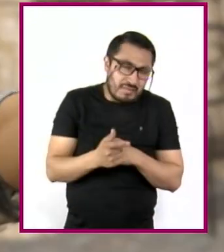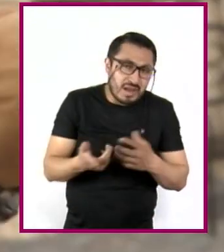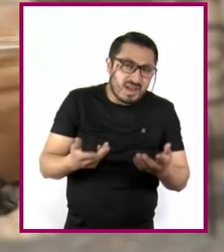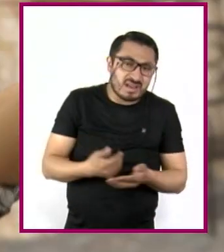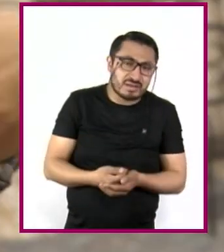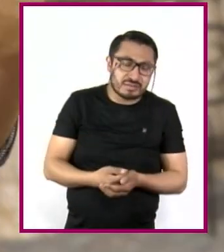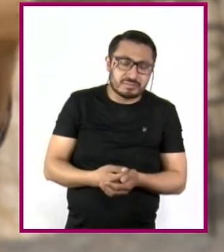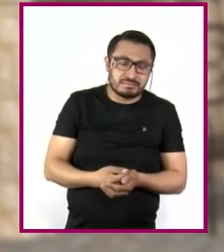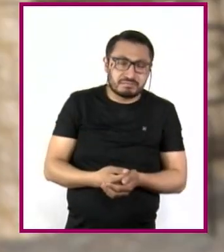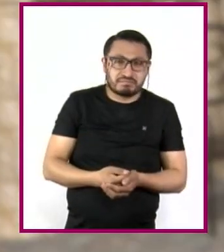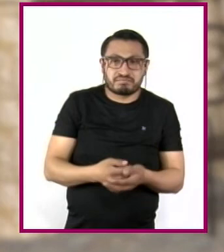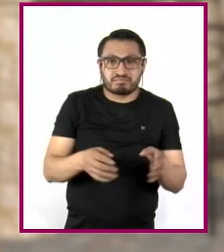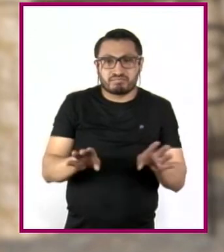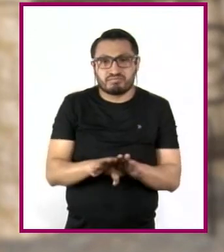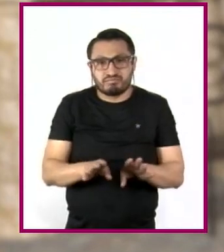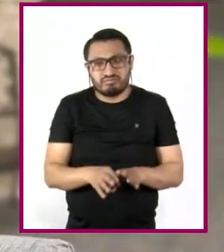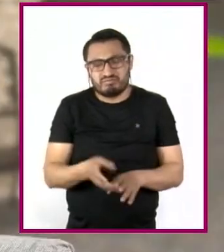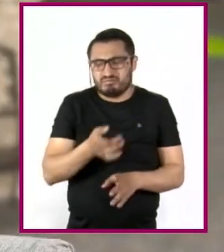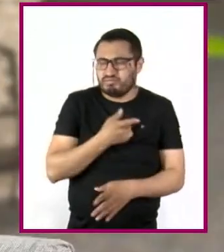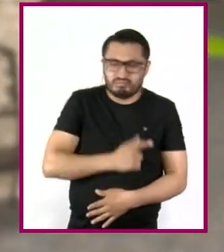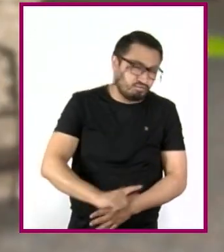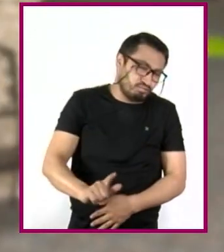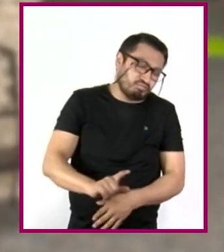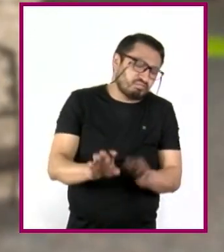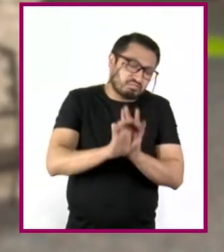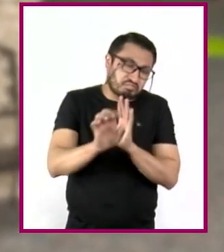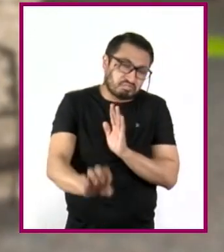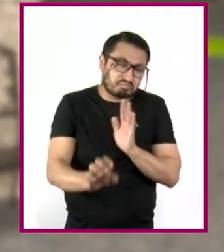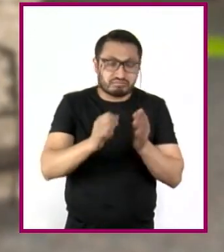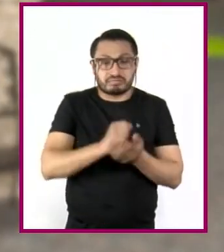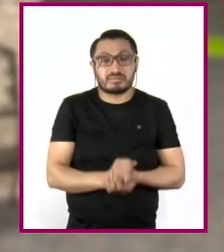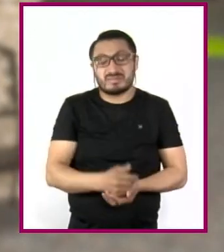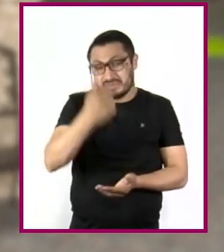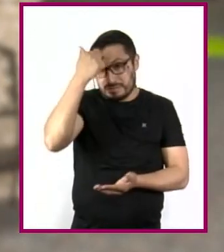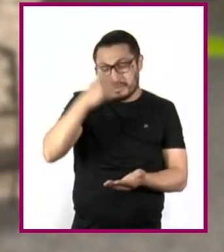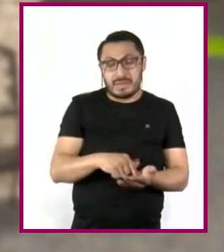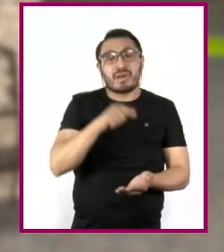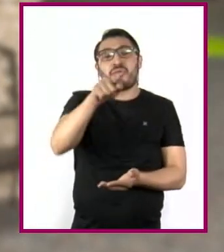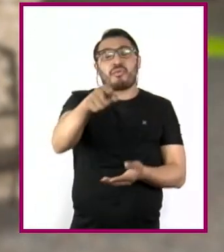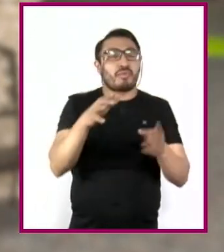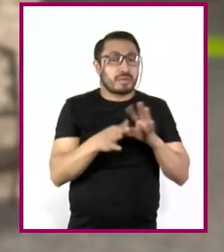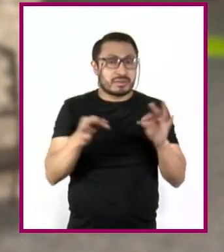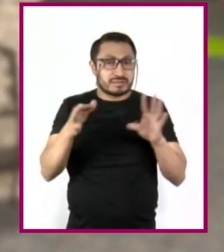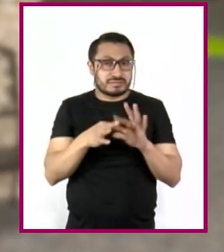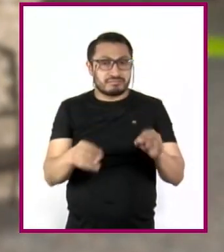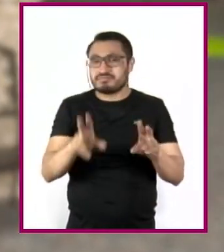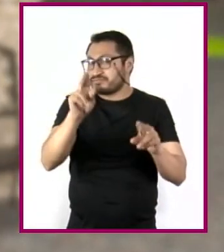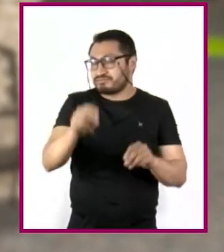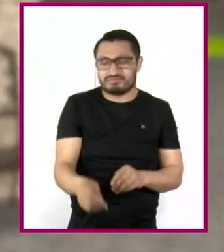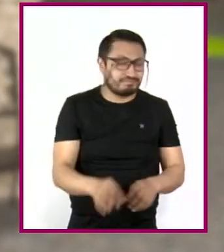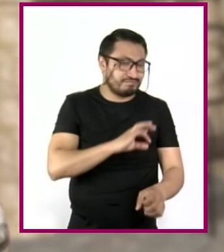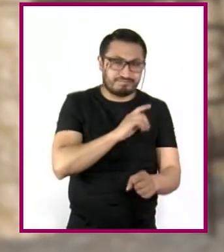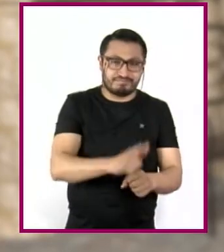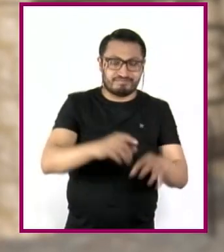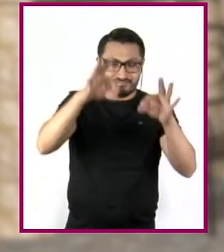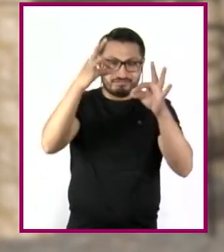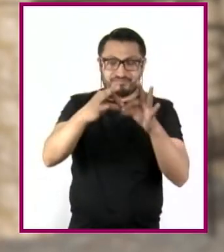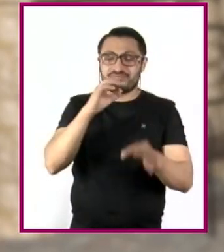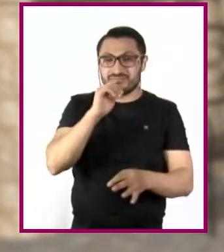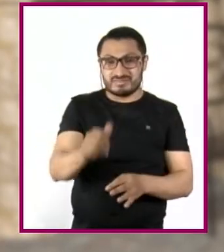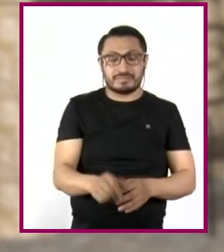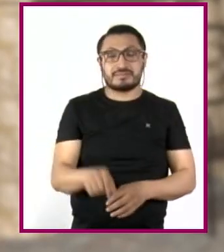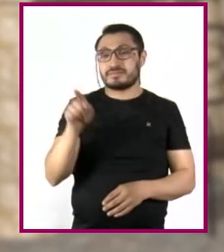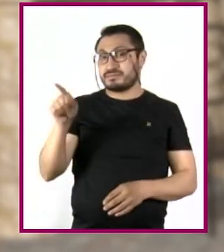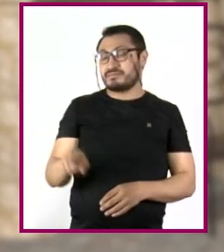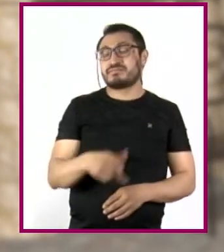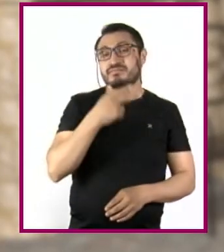una sensación desagradable, digamos. Creo que su explicación no es muy específica. Tiene razón,